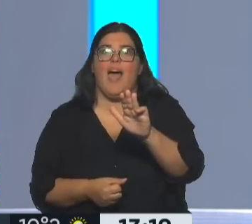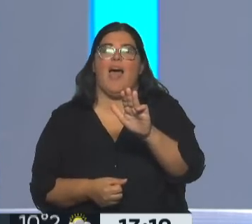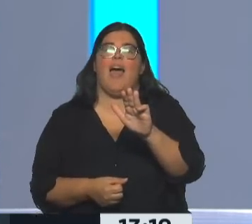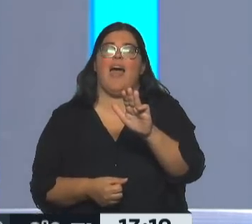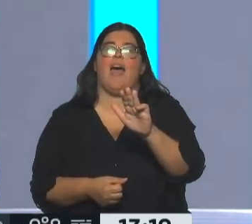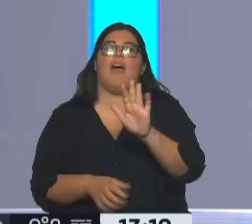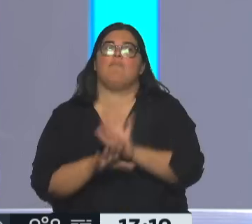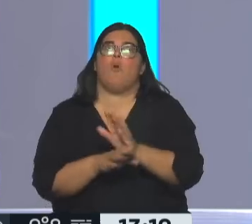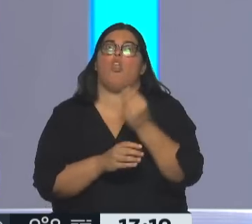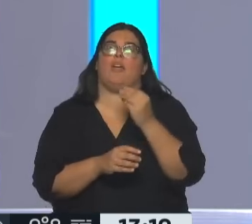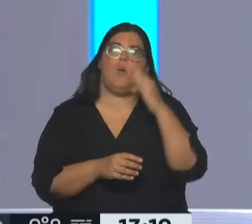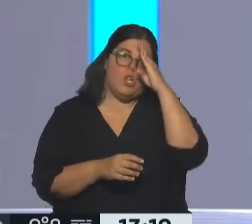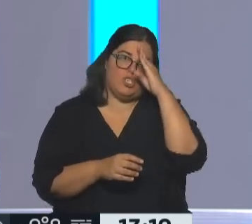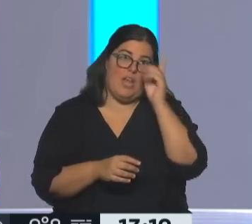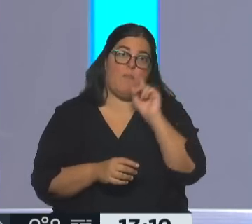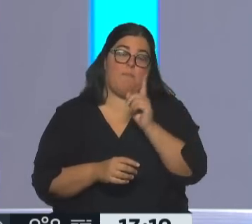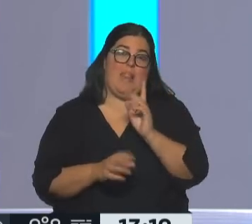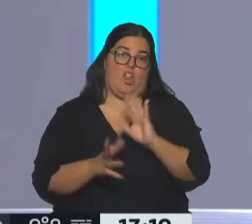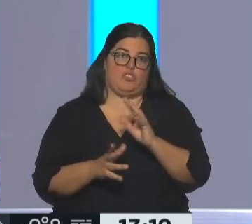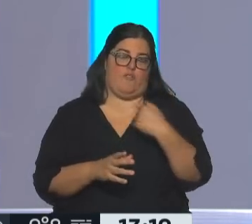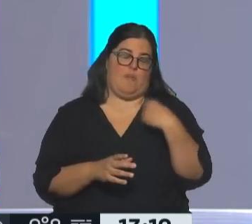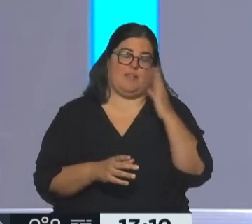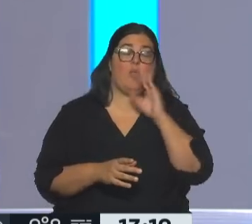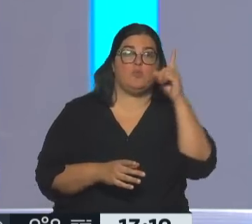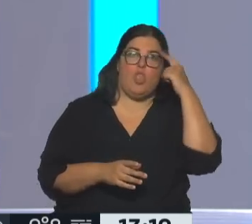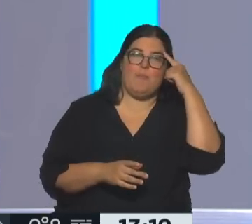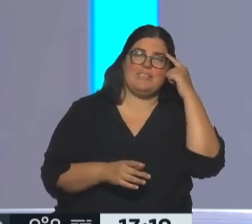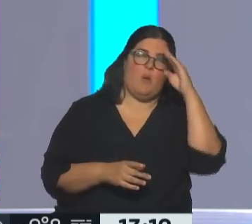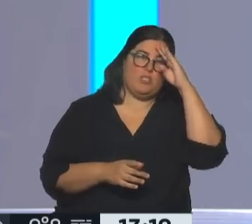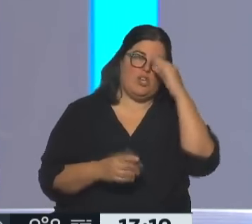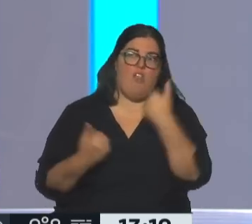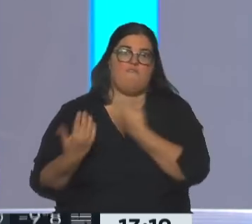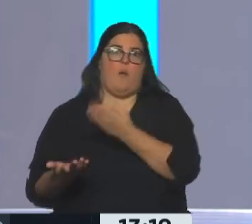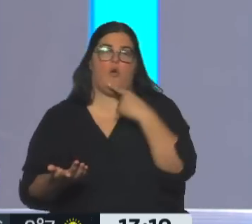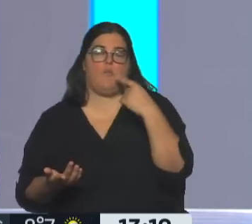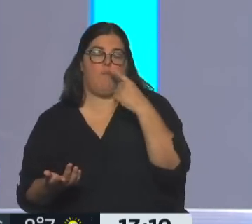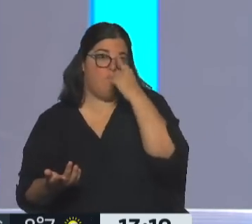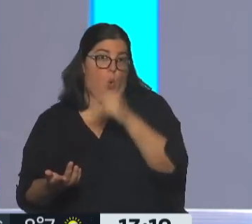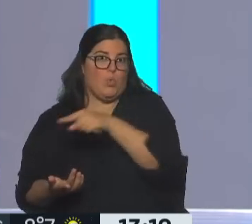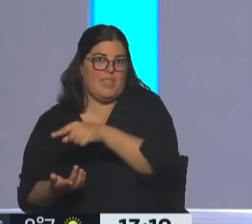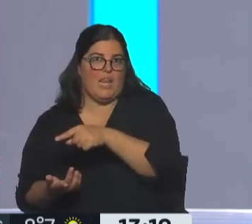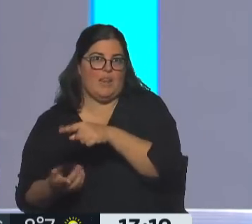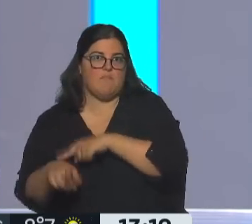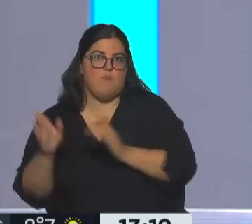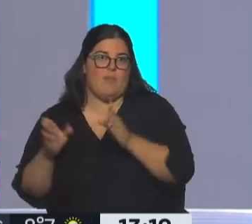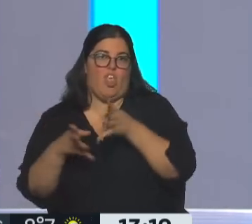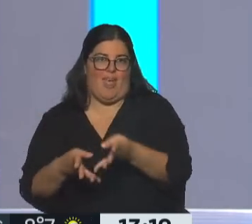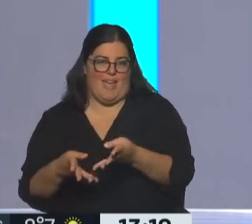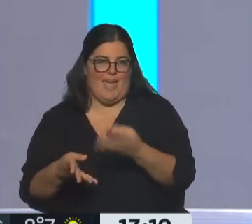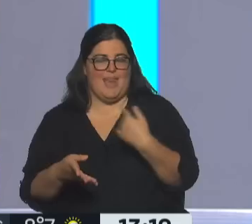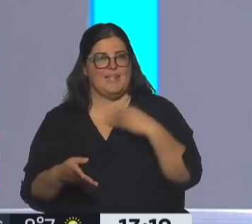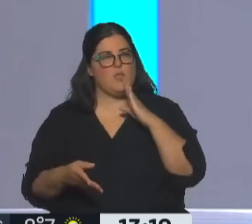mostraba peligrosamente para Estados Unidos muy cerca de Putin en este momento, sobre todo en este momento de guerra. Pero bueno, la